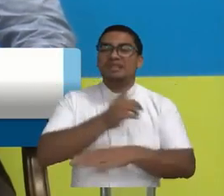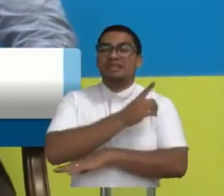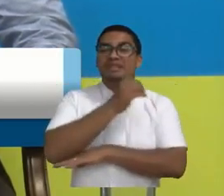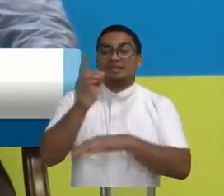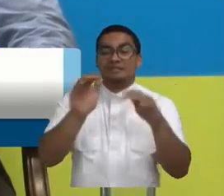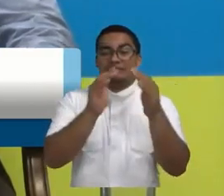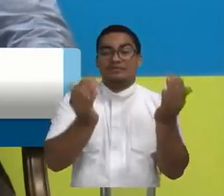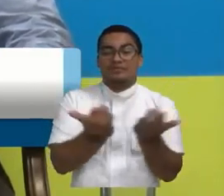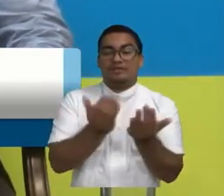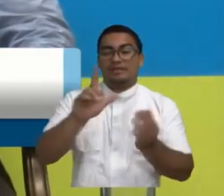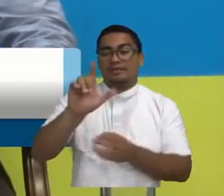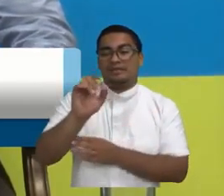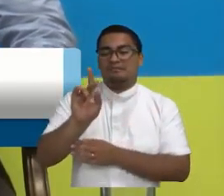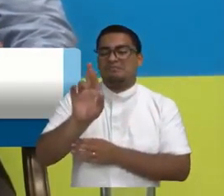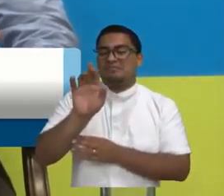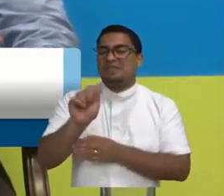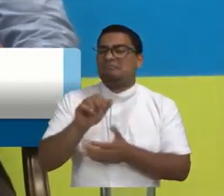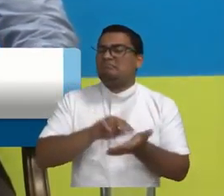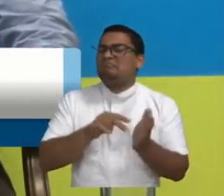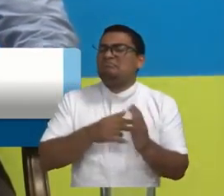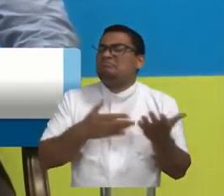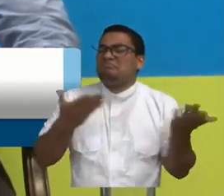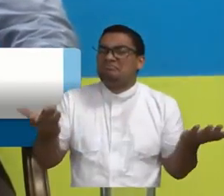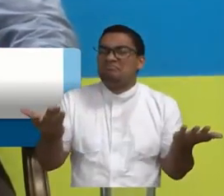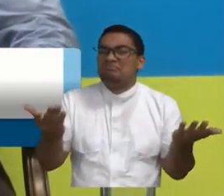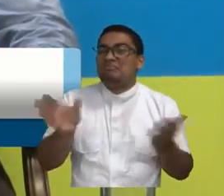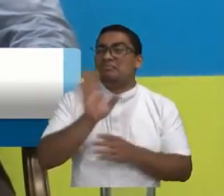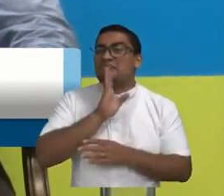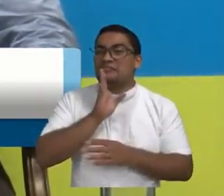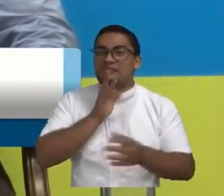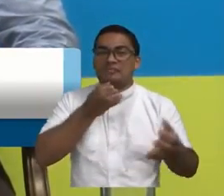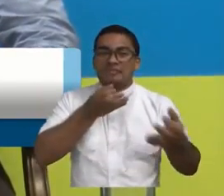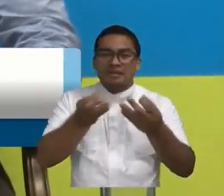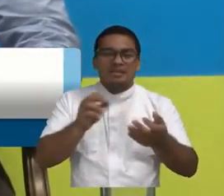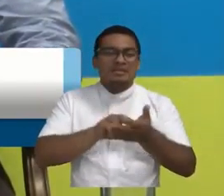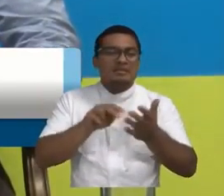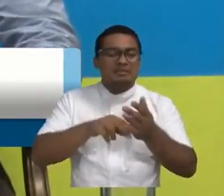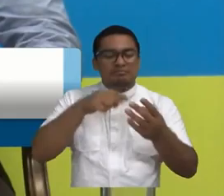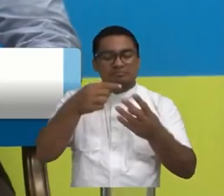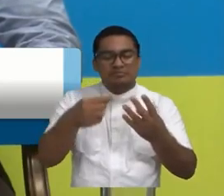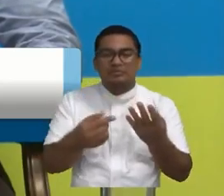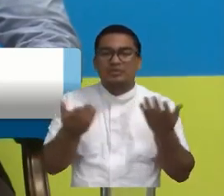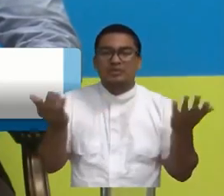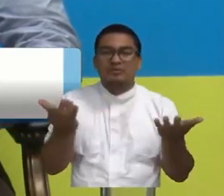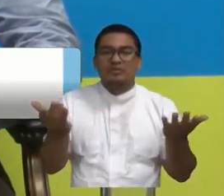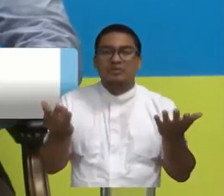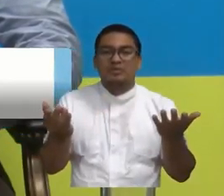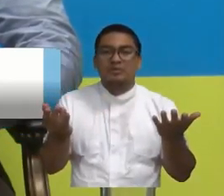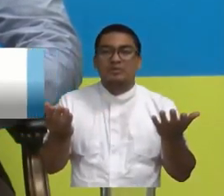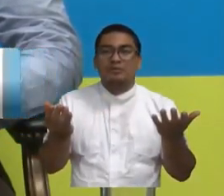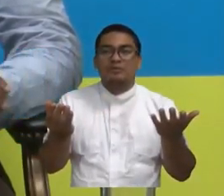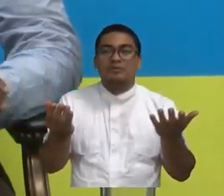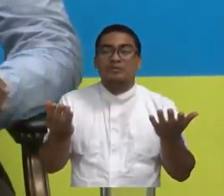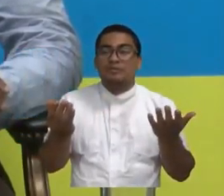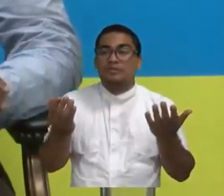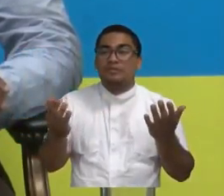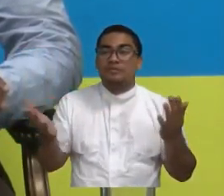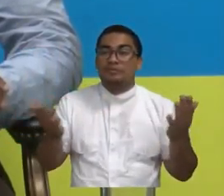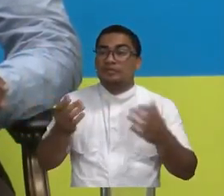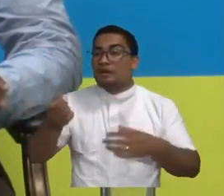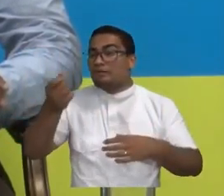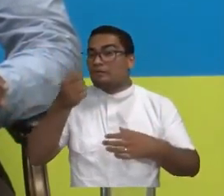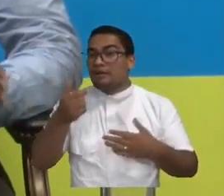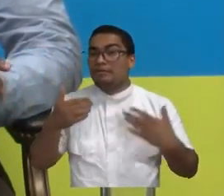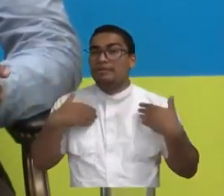la Lepra y qué es la lepra. Obviamente estamos hablando sobre las causas y también sobre la cura. A